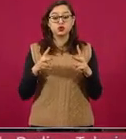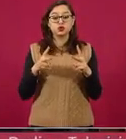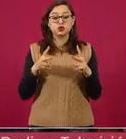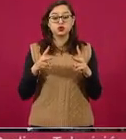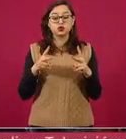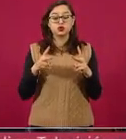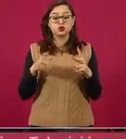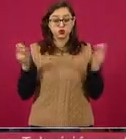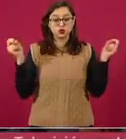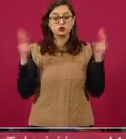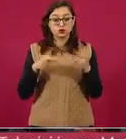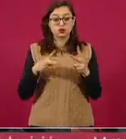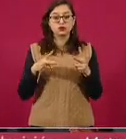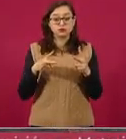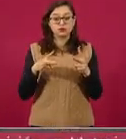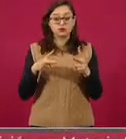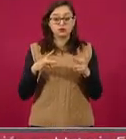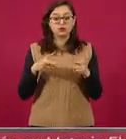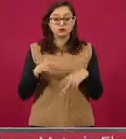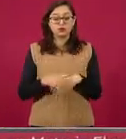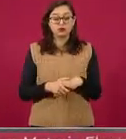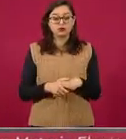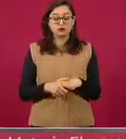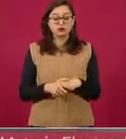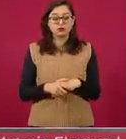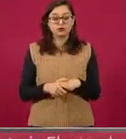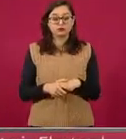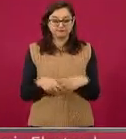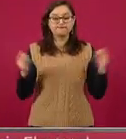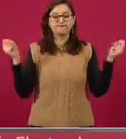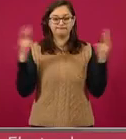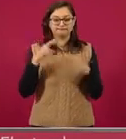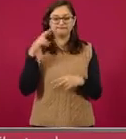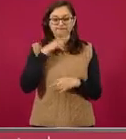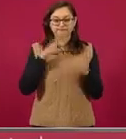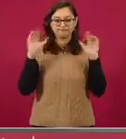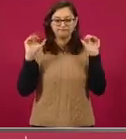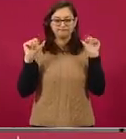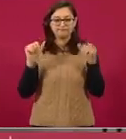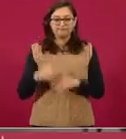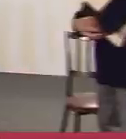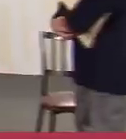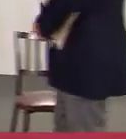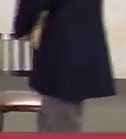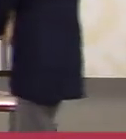Sí, con funcionarios públicos. Nos estamos viendo. Adiós, adiós.